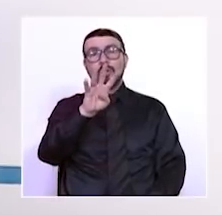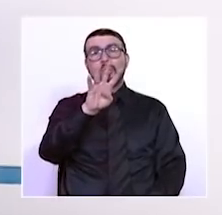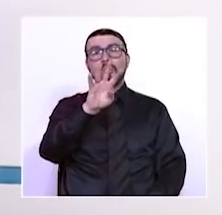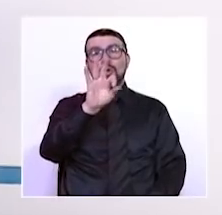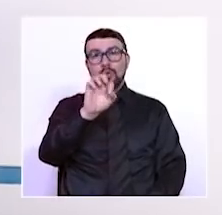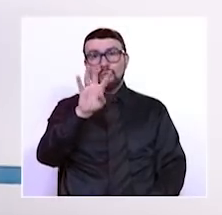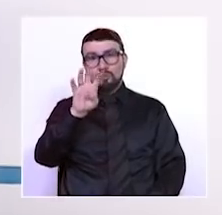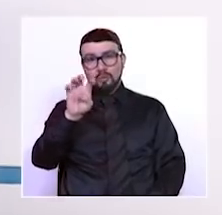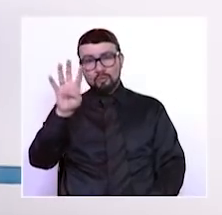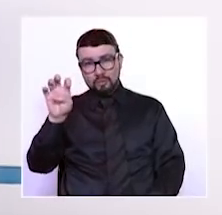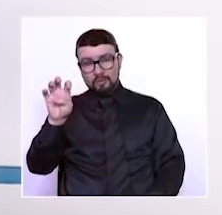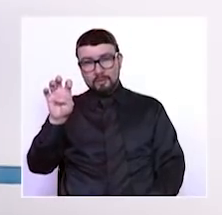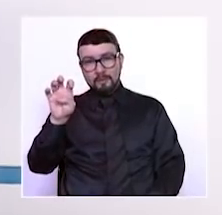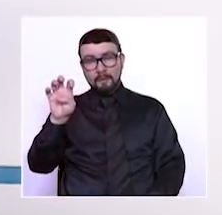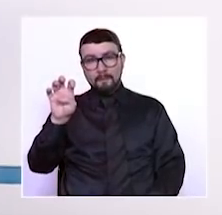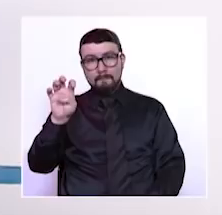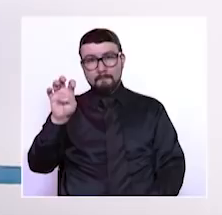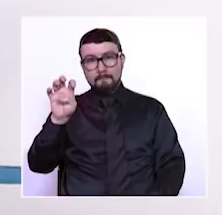312-899-1664.